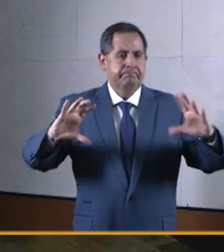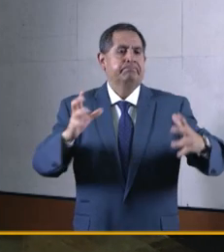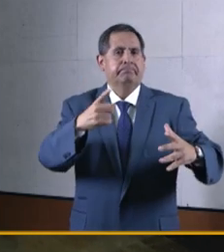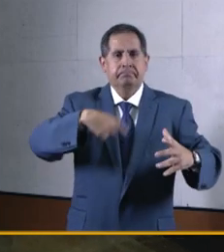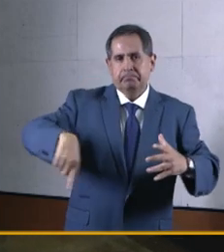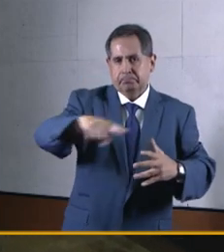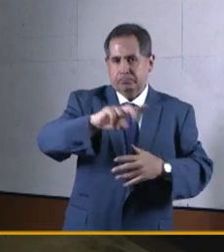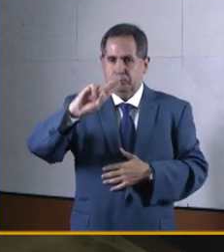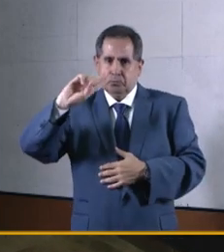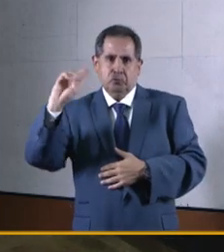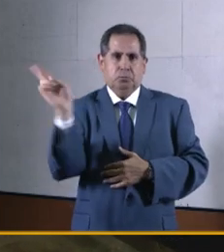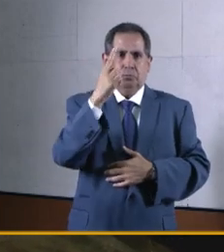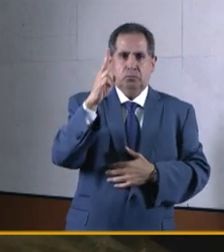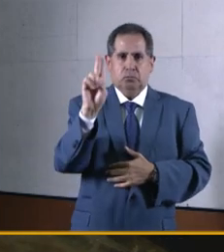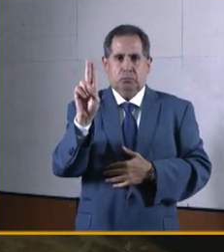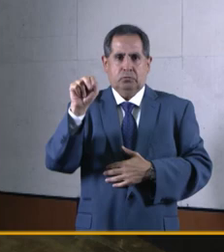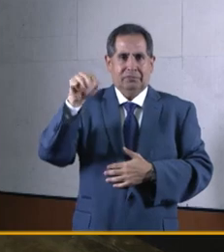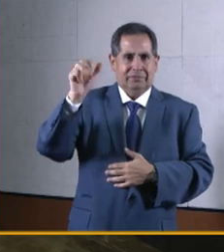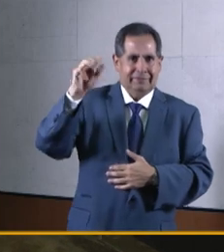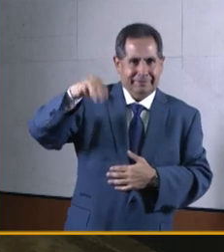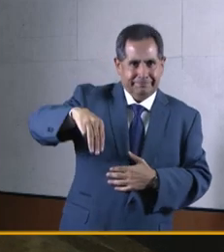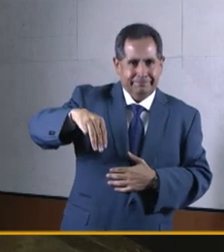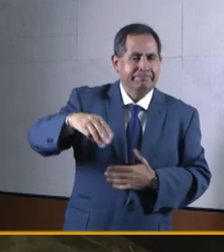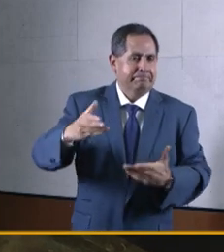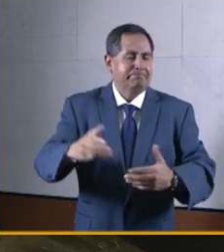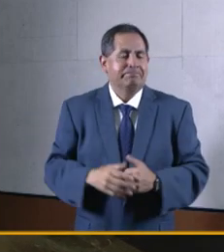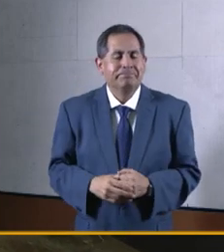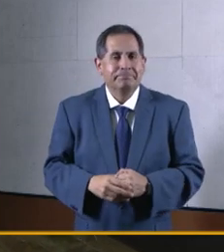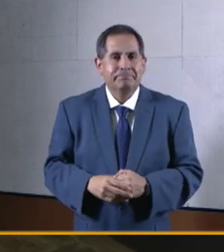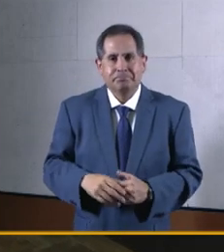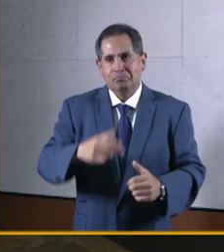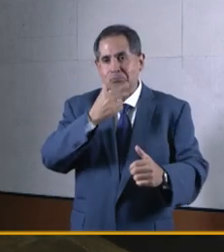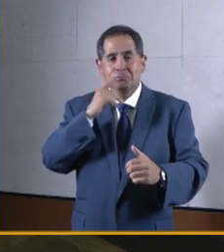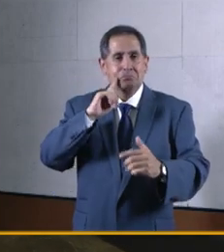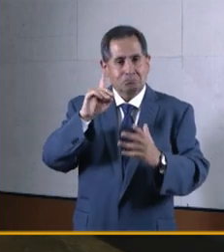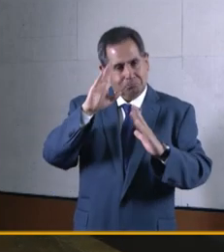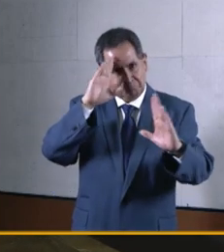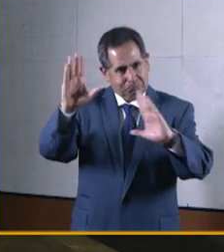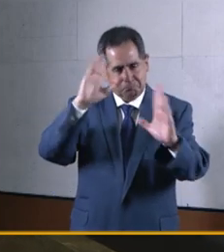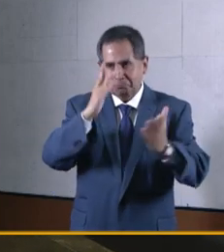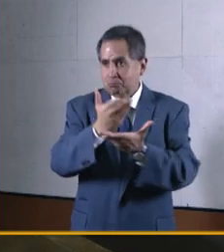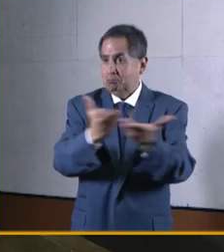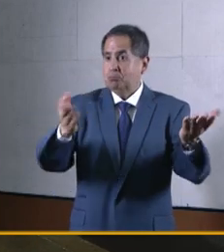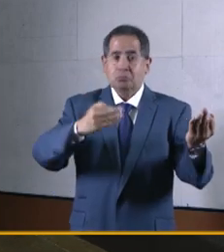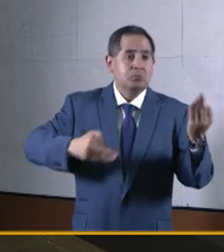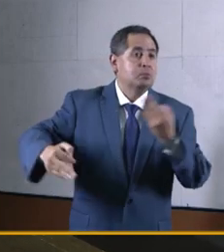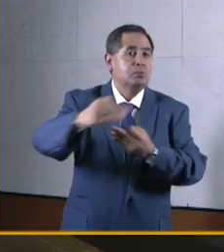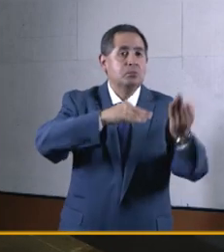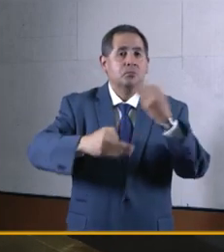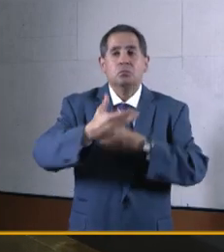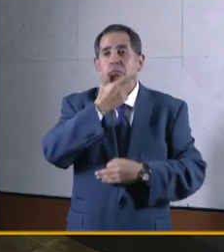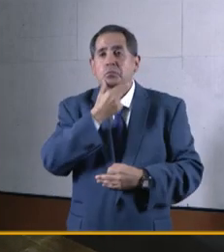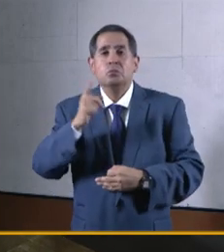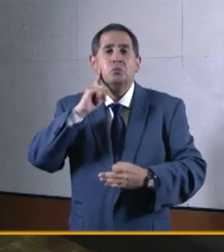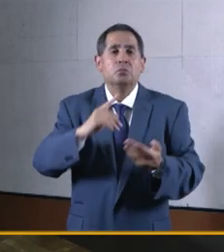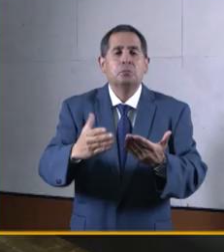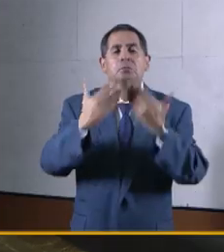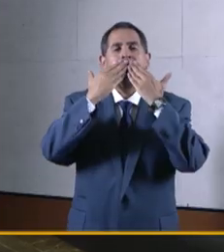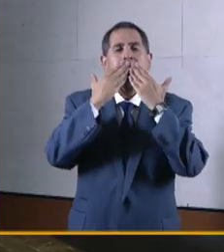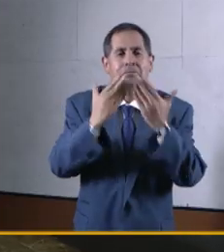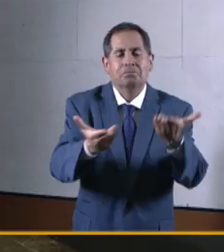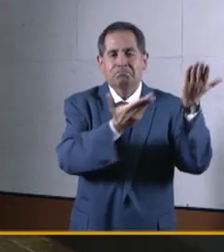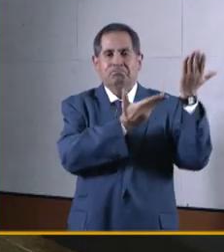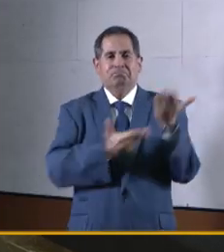nuestra universidad que hoy nos acompañan señoras y señores sean todas y todos ustedes